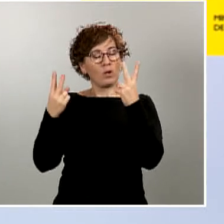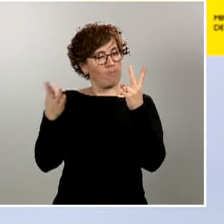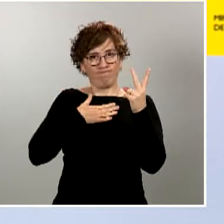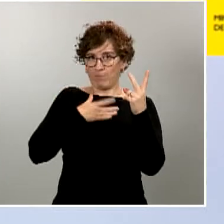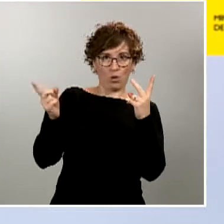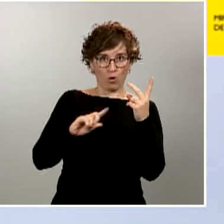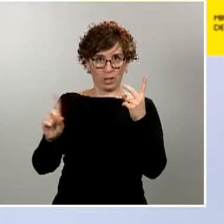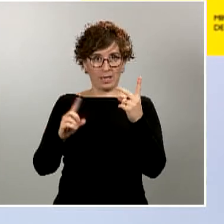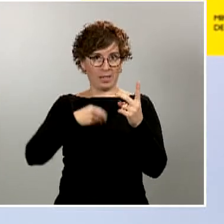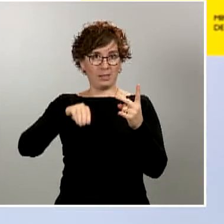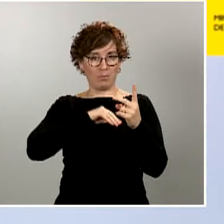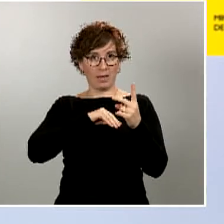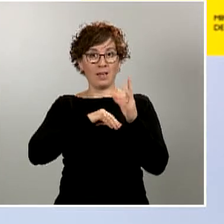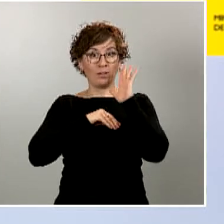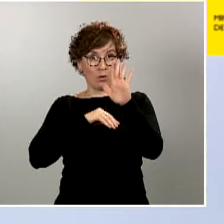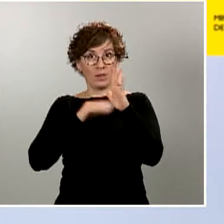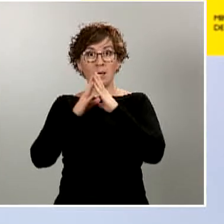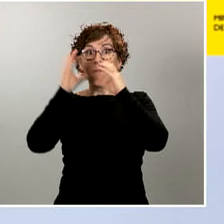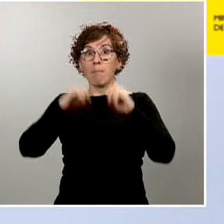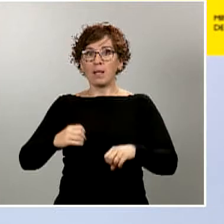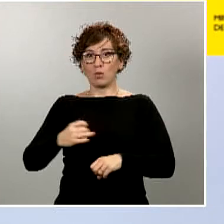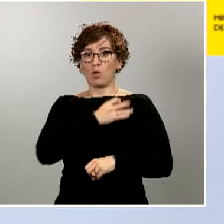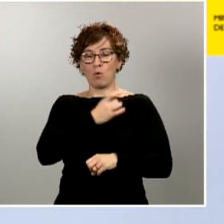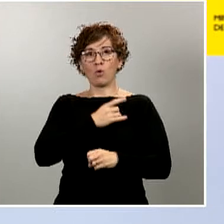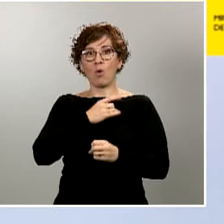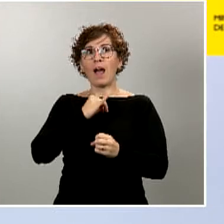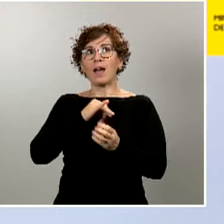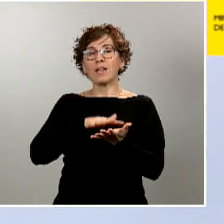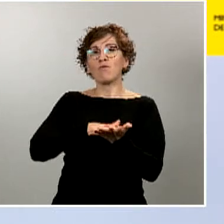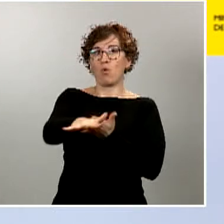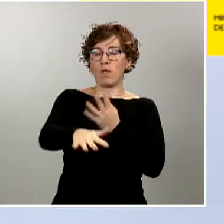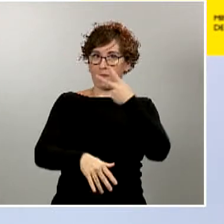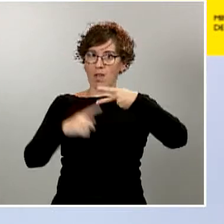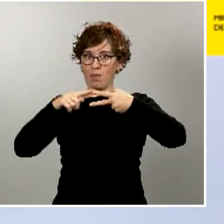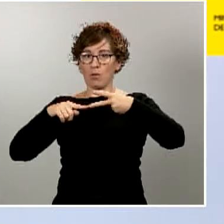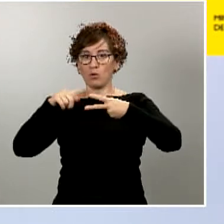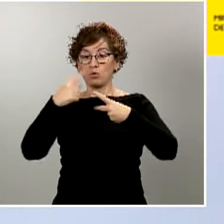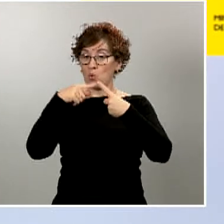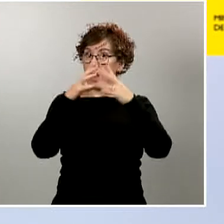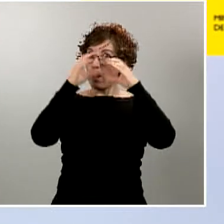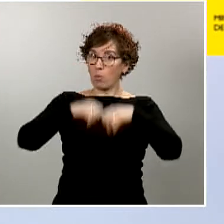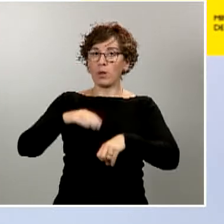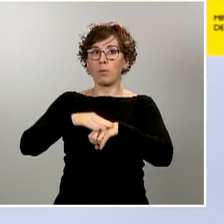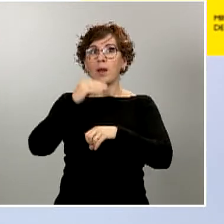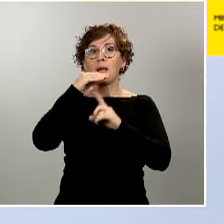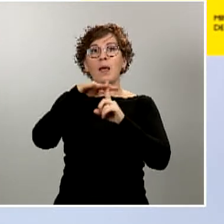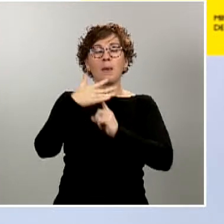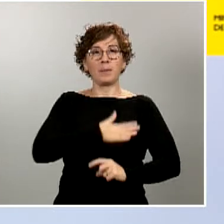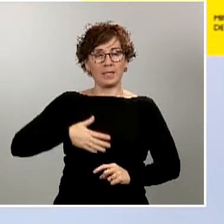dimensión. Un acuerdo para conseguir el bienestar económico, derechos civiles, que